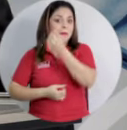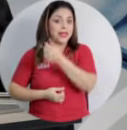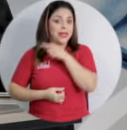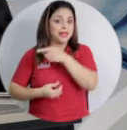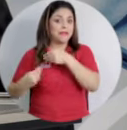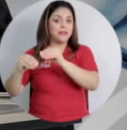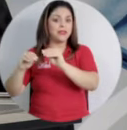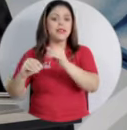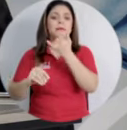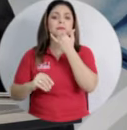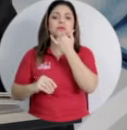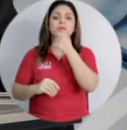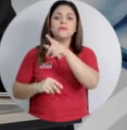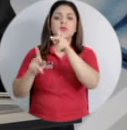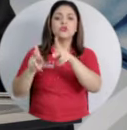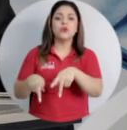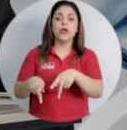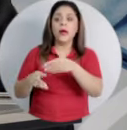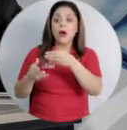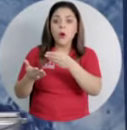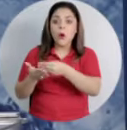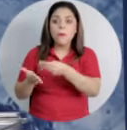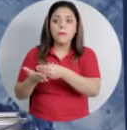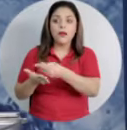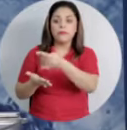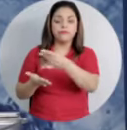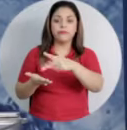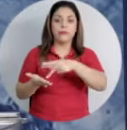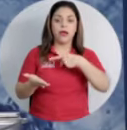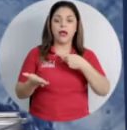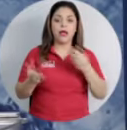un problema en su flujo de caja y no te paga? Ahora,